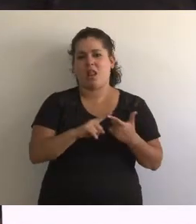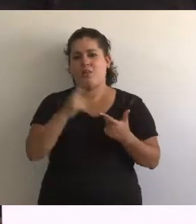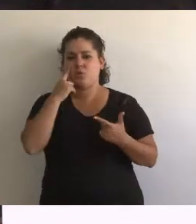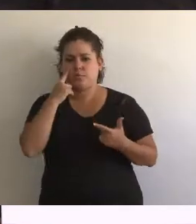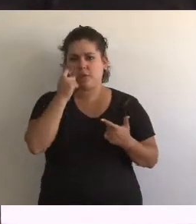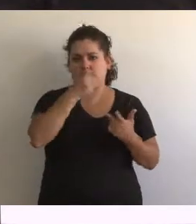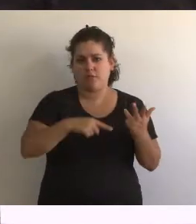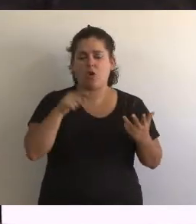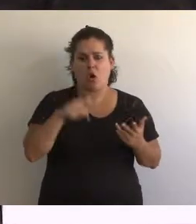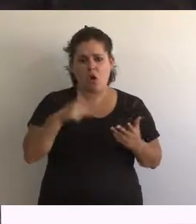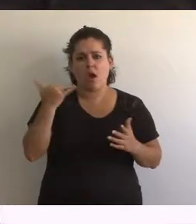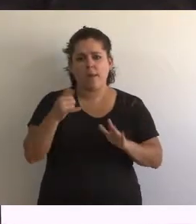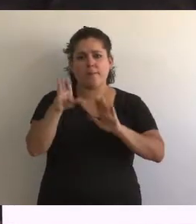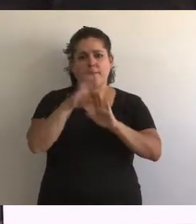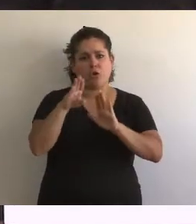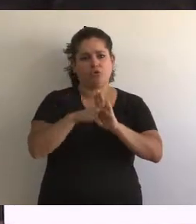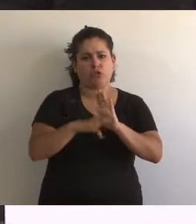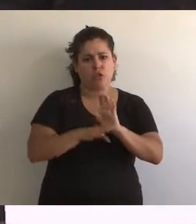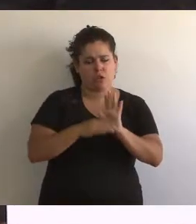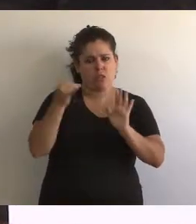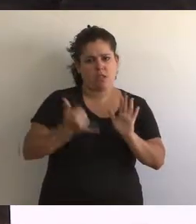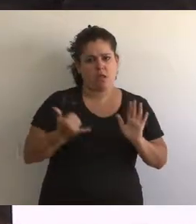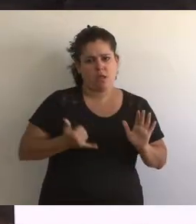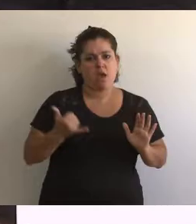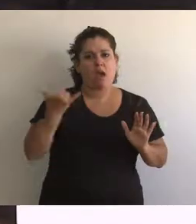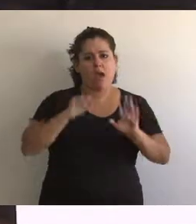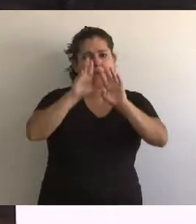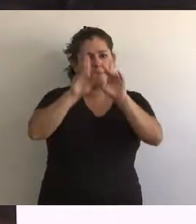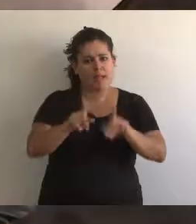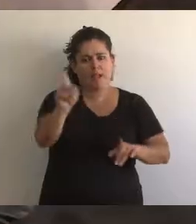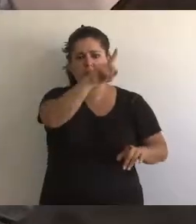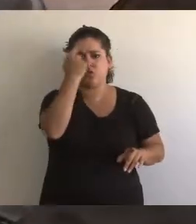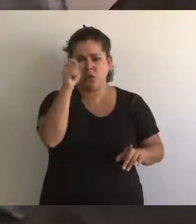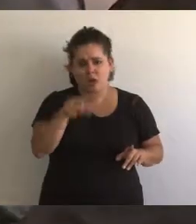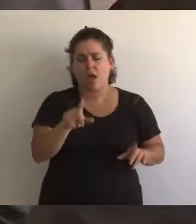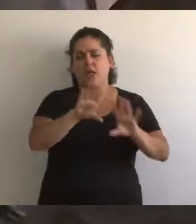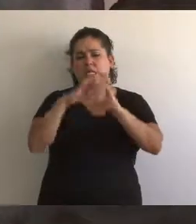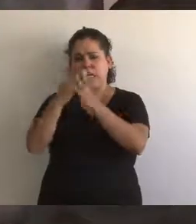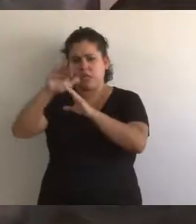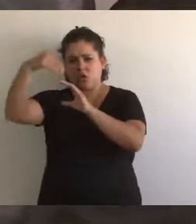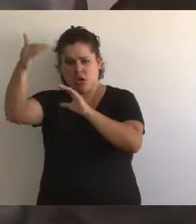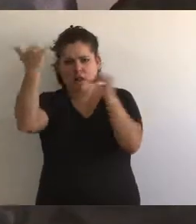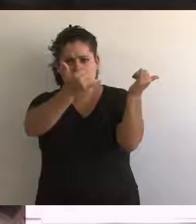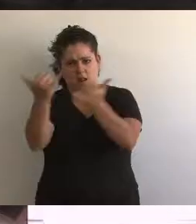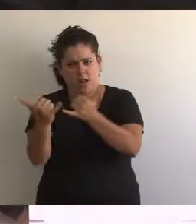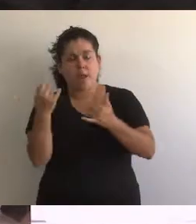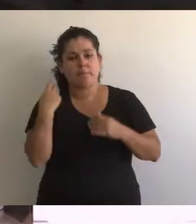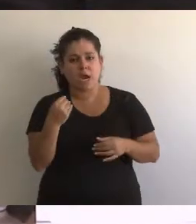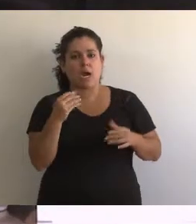los municipales hoy tienen protocolos de funcionamiento, existen programas nacionales e internacionales